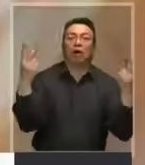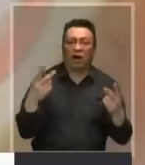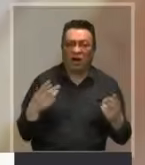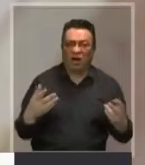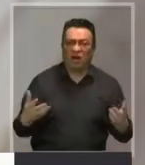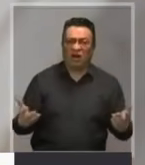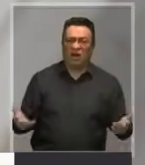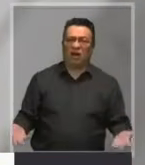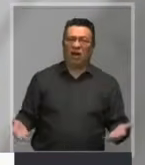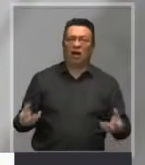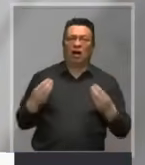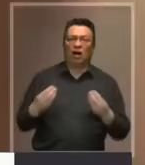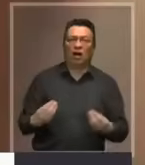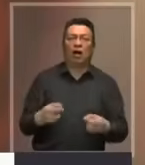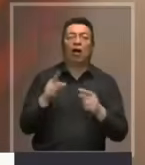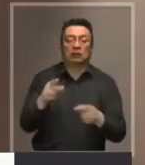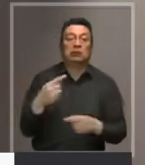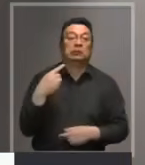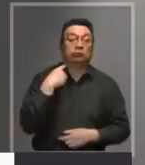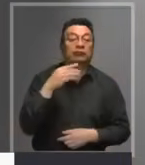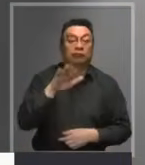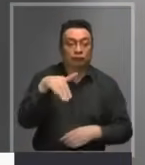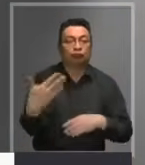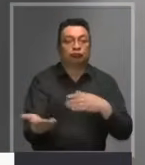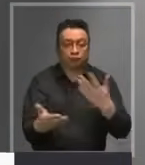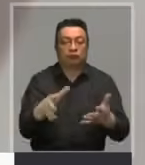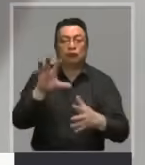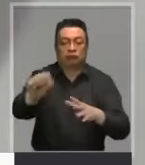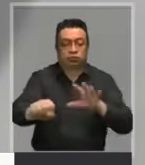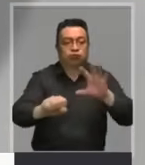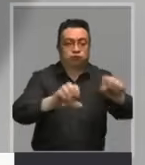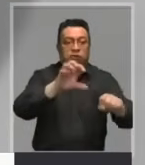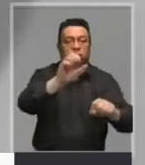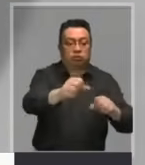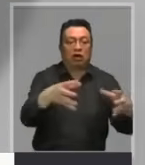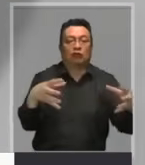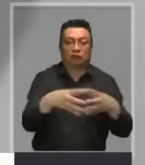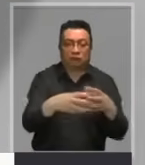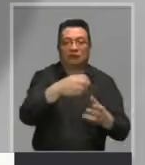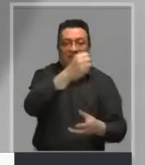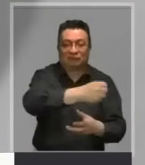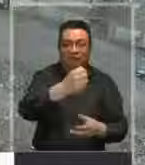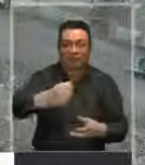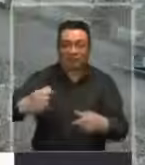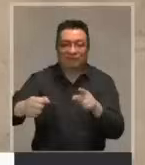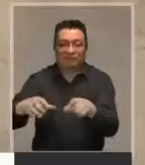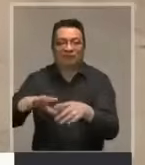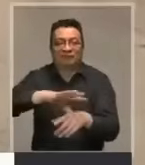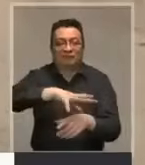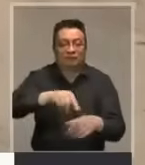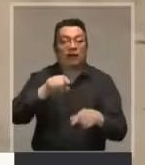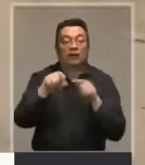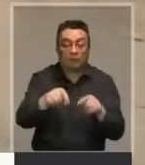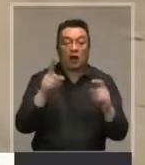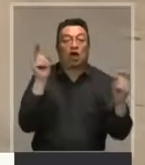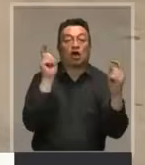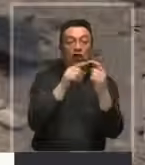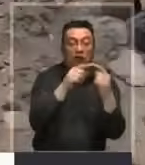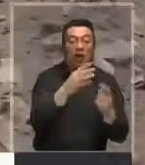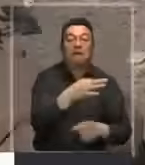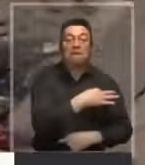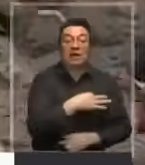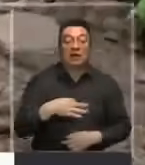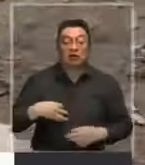cuyos testimonios permitieron la caída de varios de los integrantes de la banda criminal. Algunos se contactaron con el Ministerio